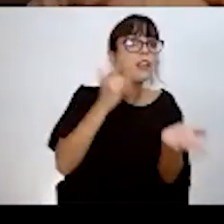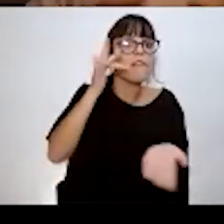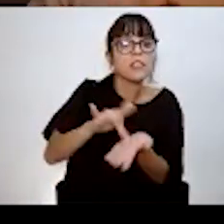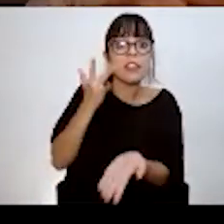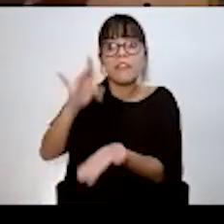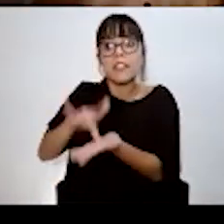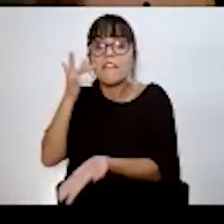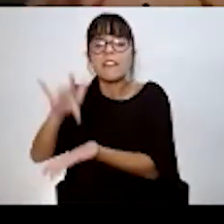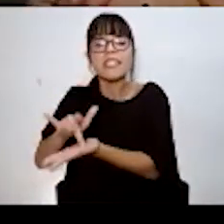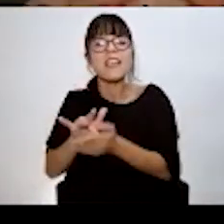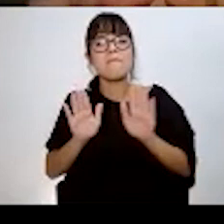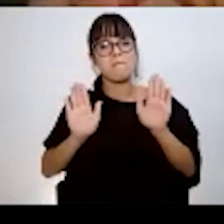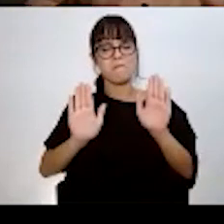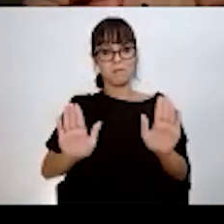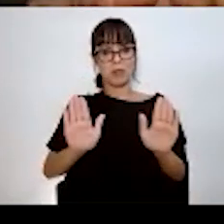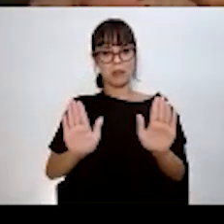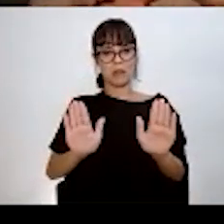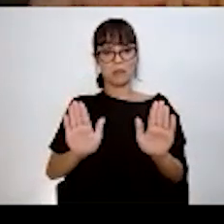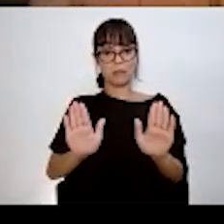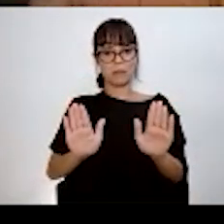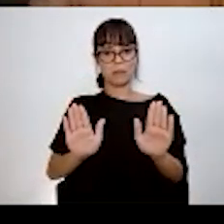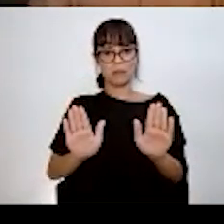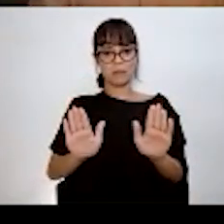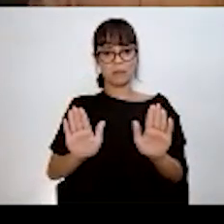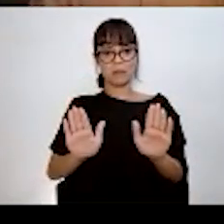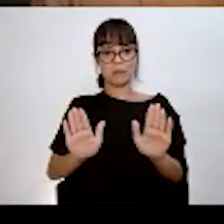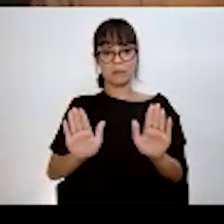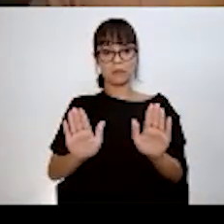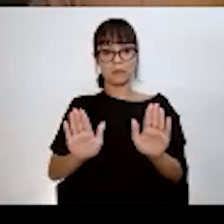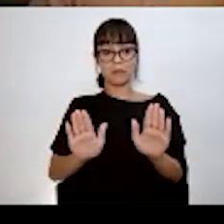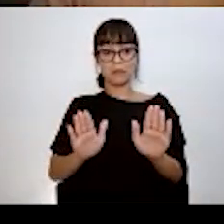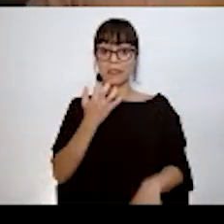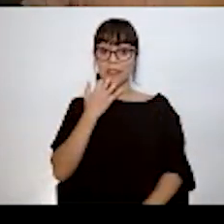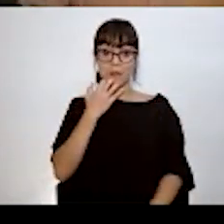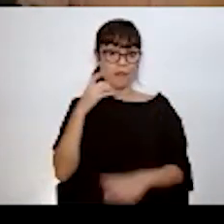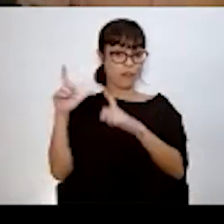venir a cuestionar nunca la imagen, en este caso representada por la mujer que...